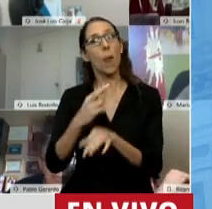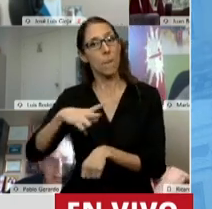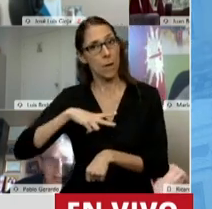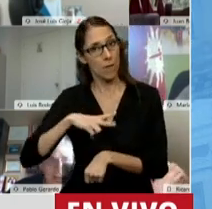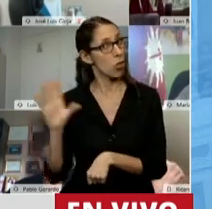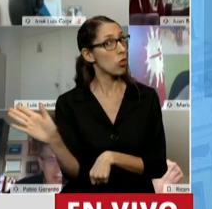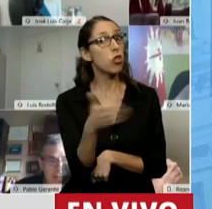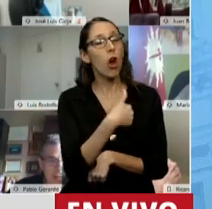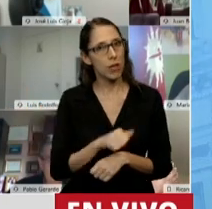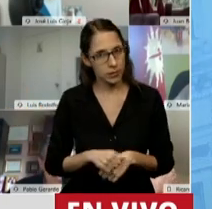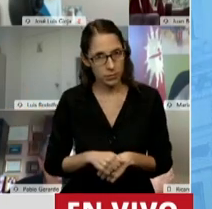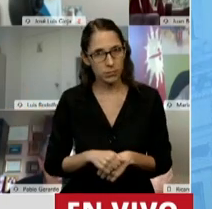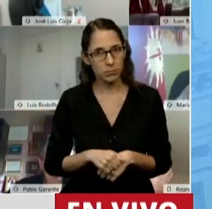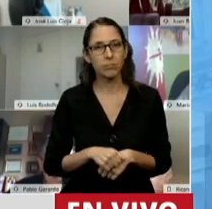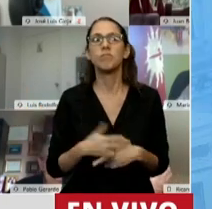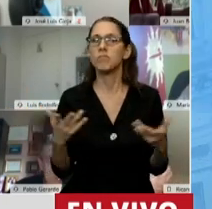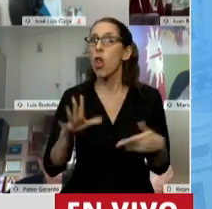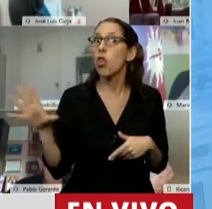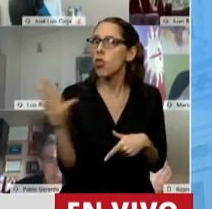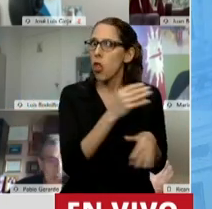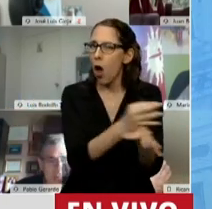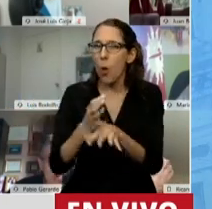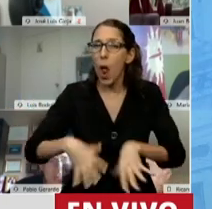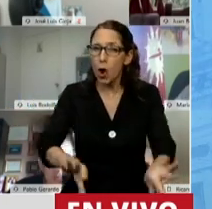privadas. Absolutamente en todas.